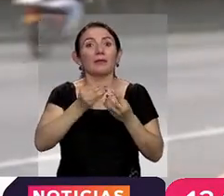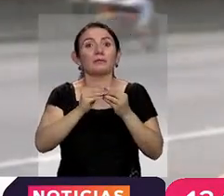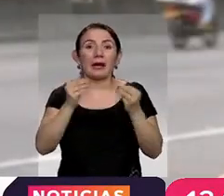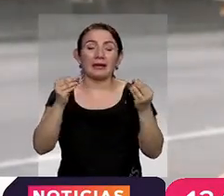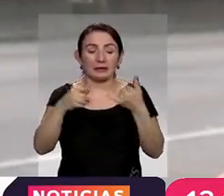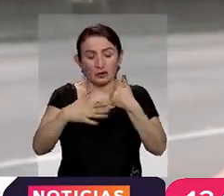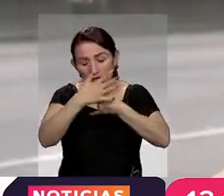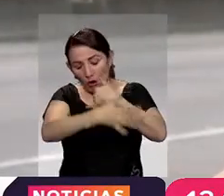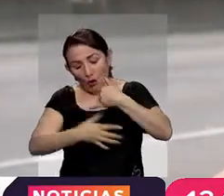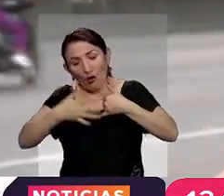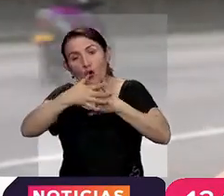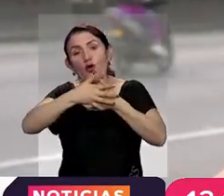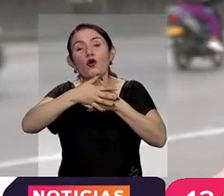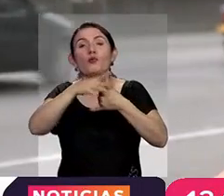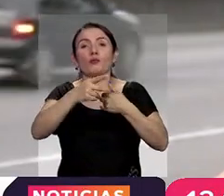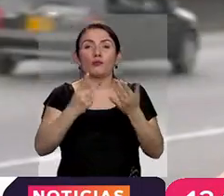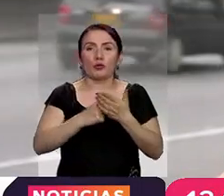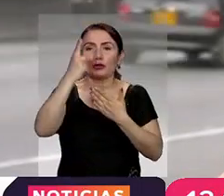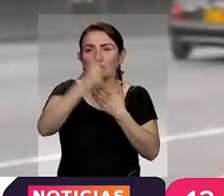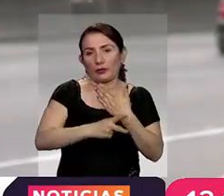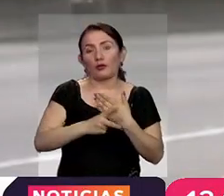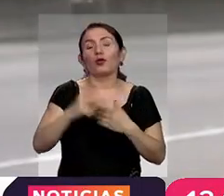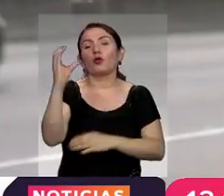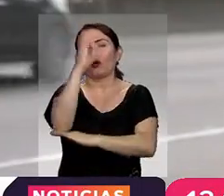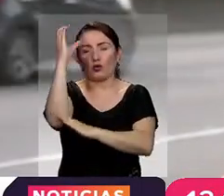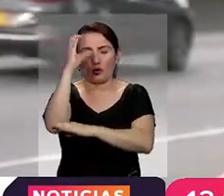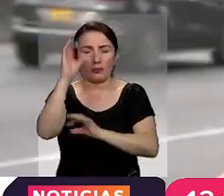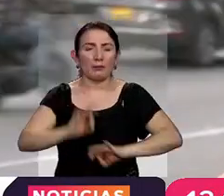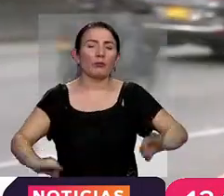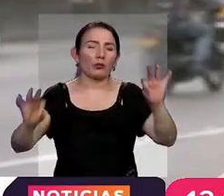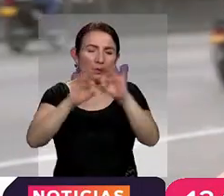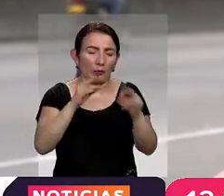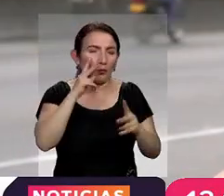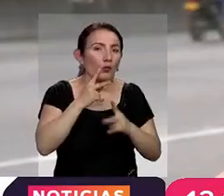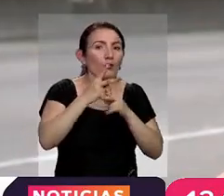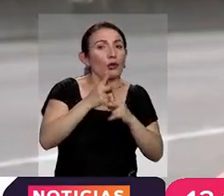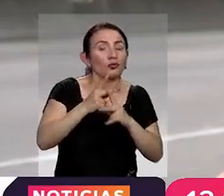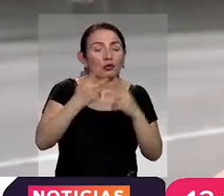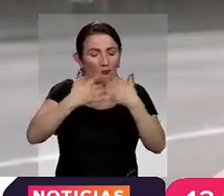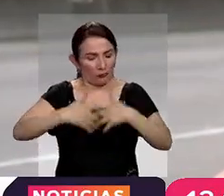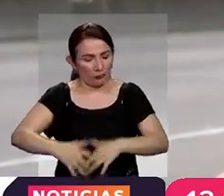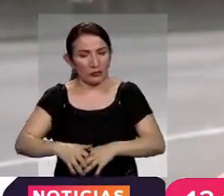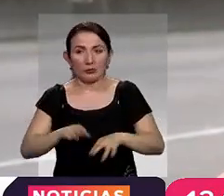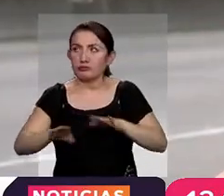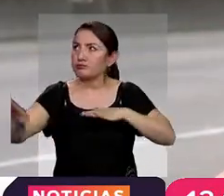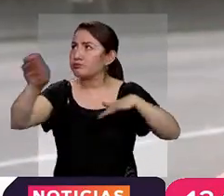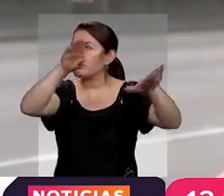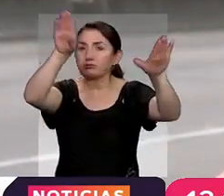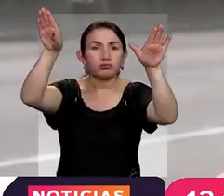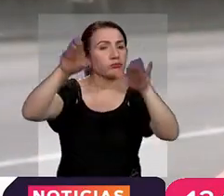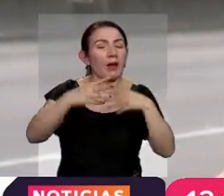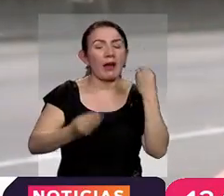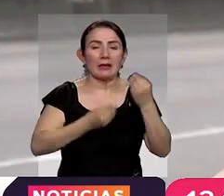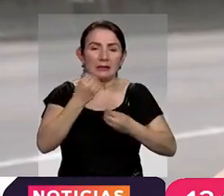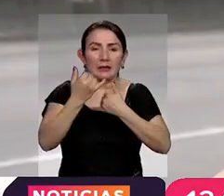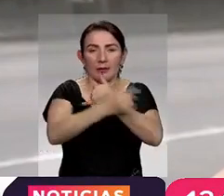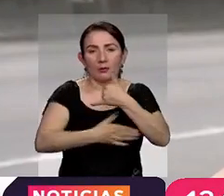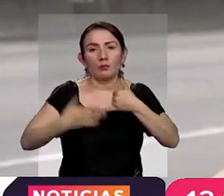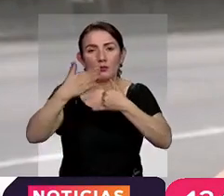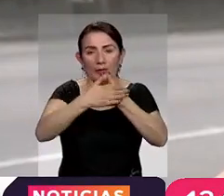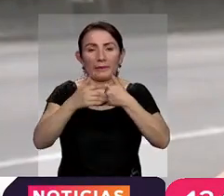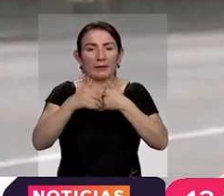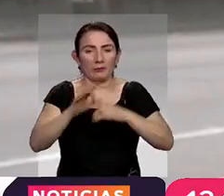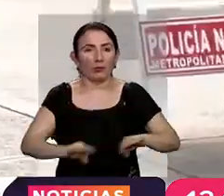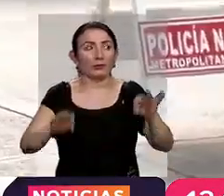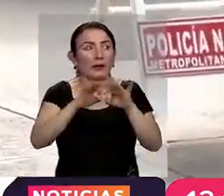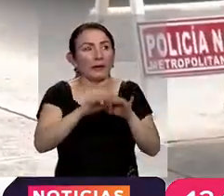Cordillera Central, un proyecto tan importante para todos los colombianos que ya está en funcionamiento, y le recordamos por favor acatar todas las